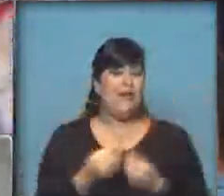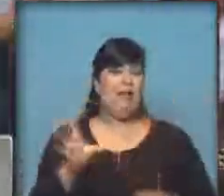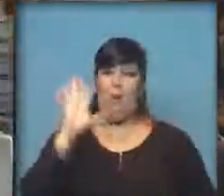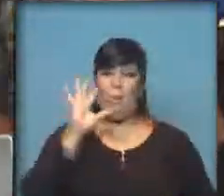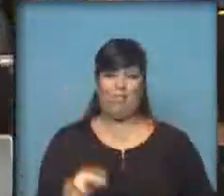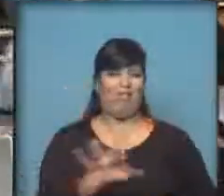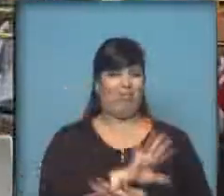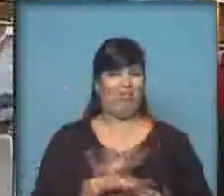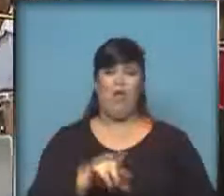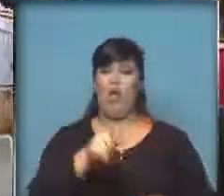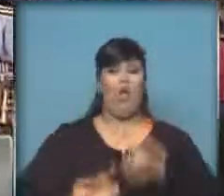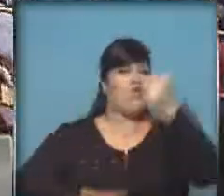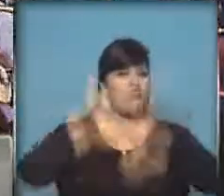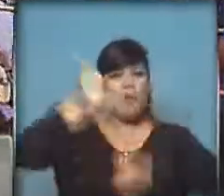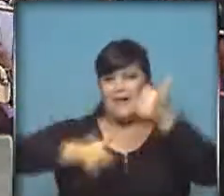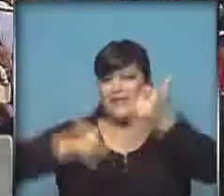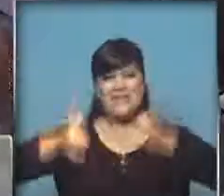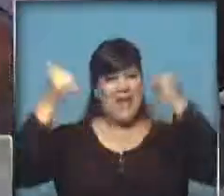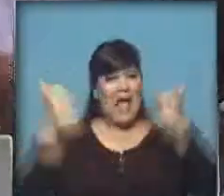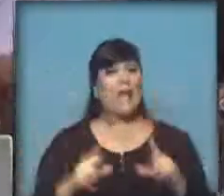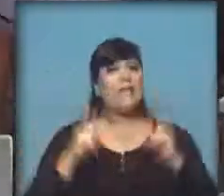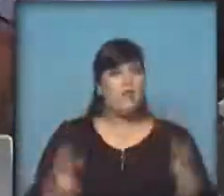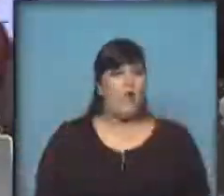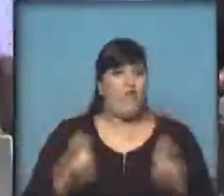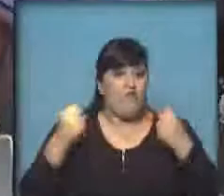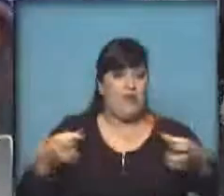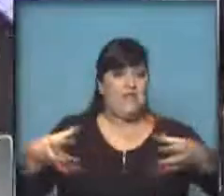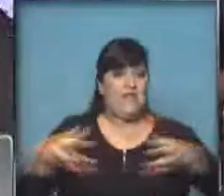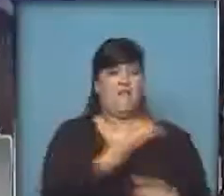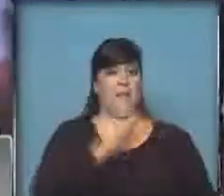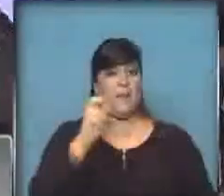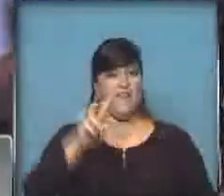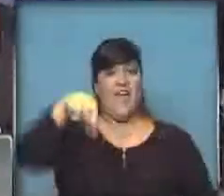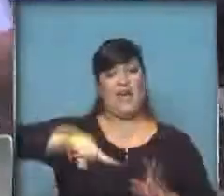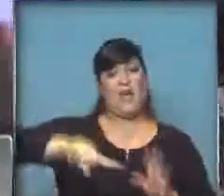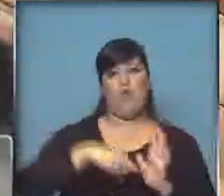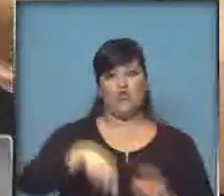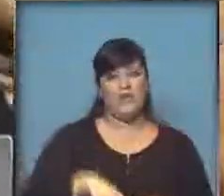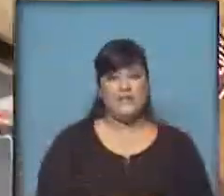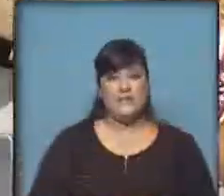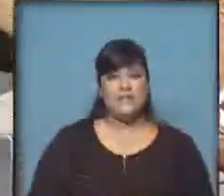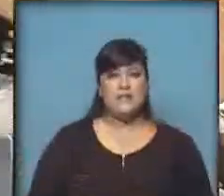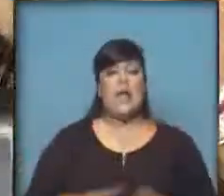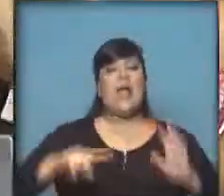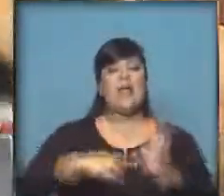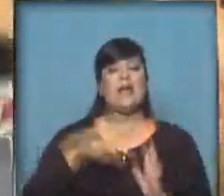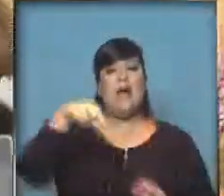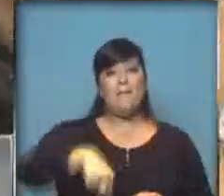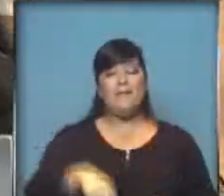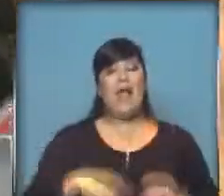claramente establecido la competitividad y la potencialidad electoral del Frente para la Victoria en la Ciudad de Buenos Aires. La Capital Federal se ha puesto en